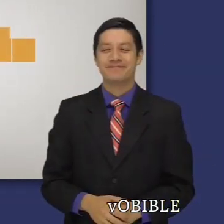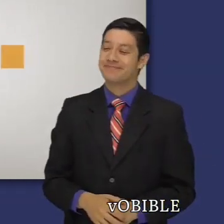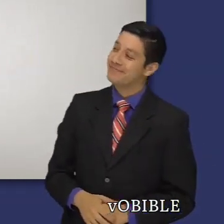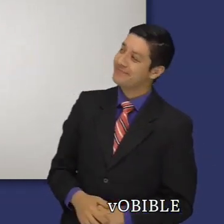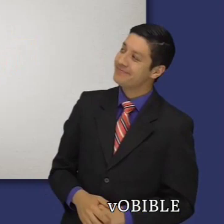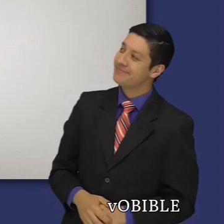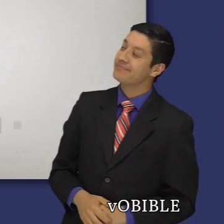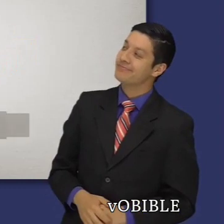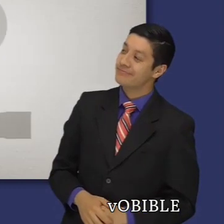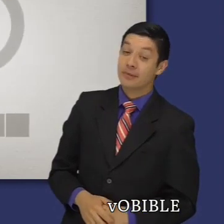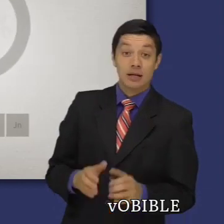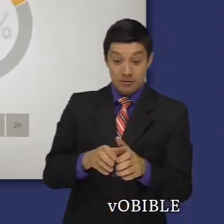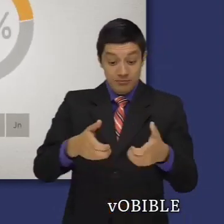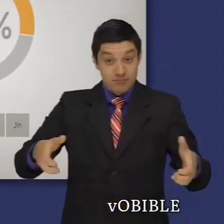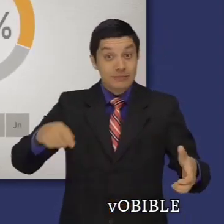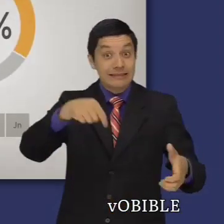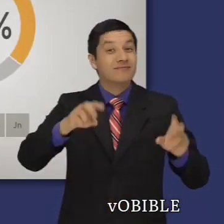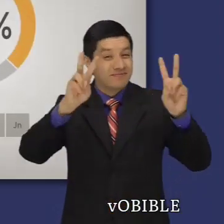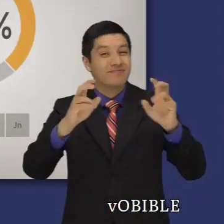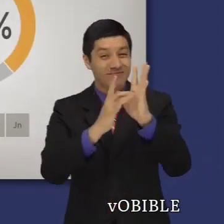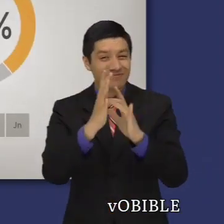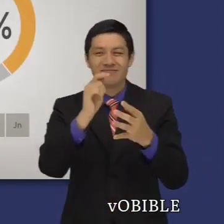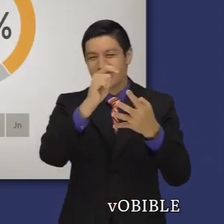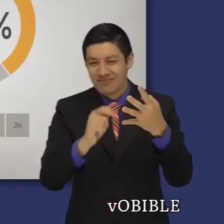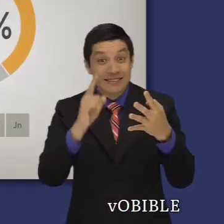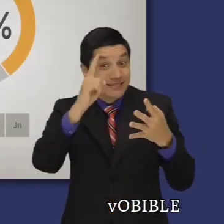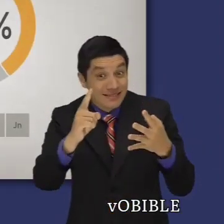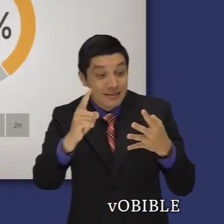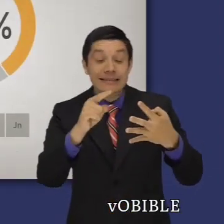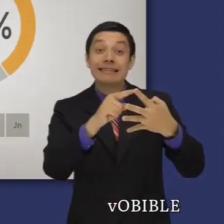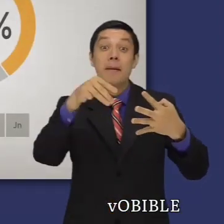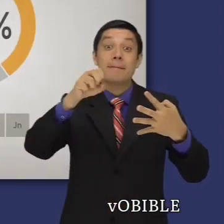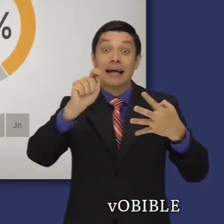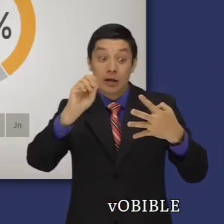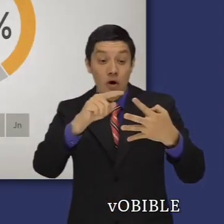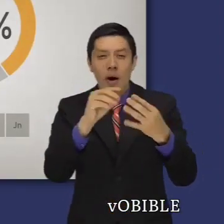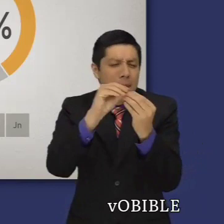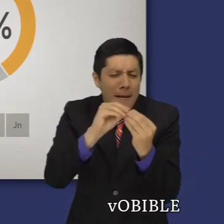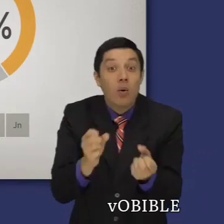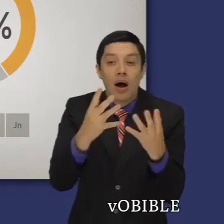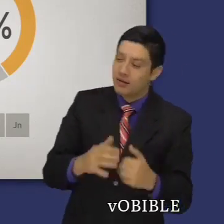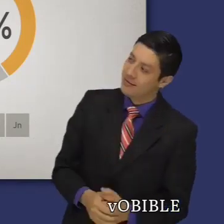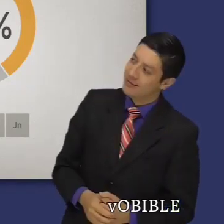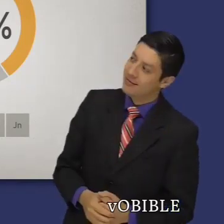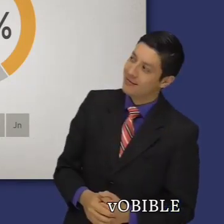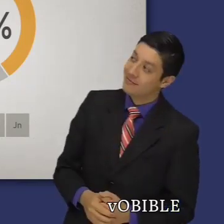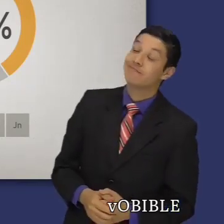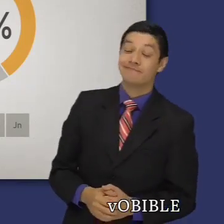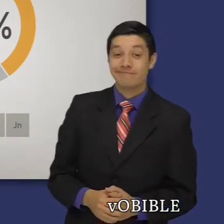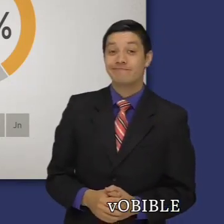orden cronológico. Casi un 40% de los sucesos y detalles que relata Mateo no se mencionan en ninguno de los otros